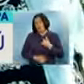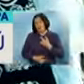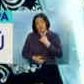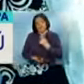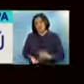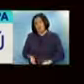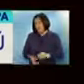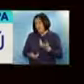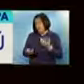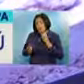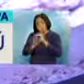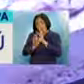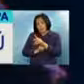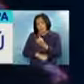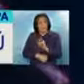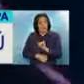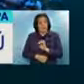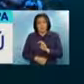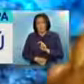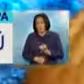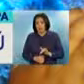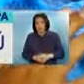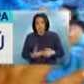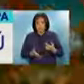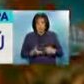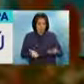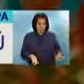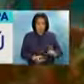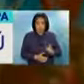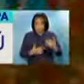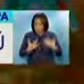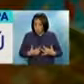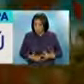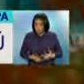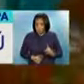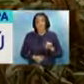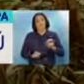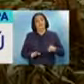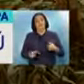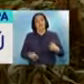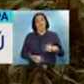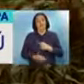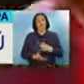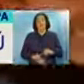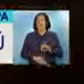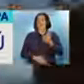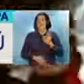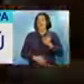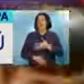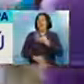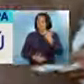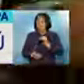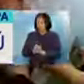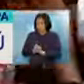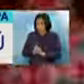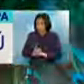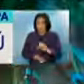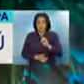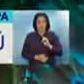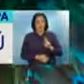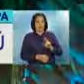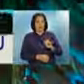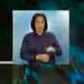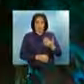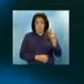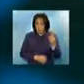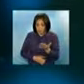de Disney. Pero como acá nadie se va triste, nosotros encontramos por él al mejor amigo de Dory. Con